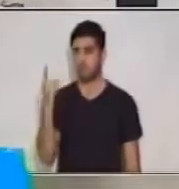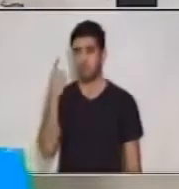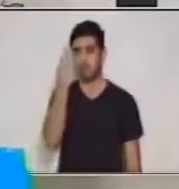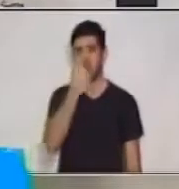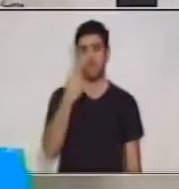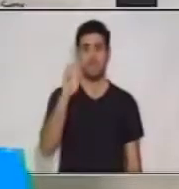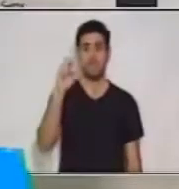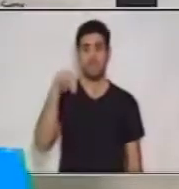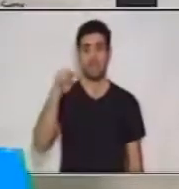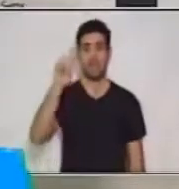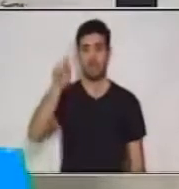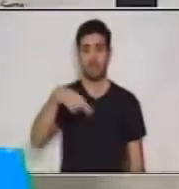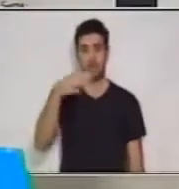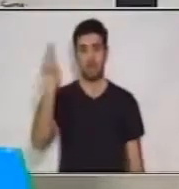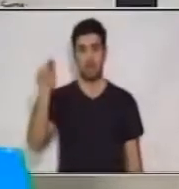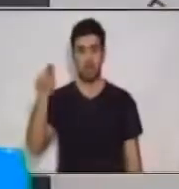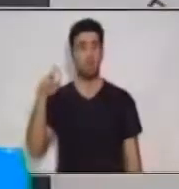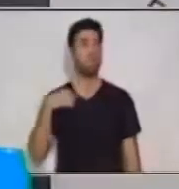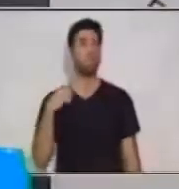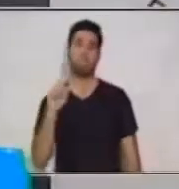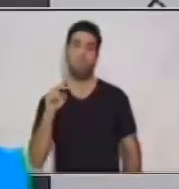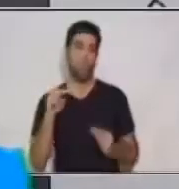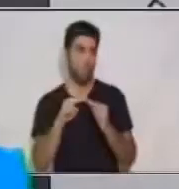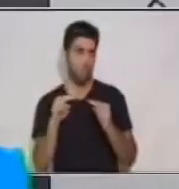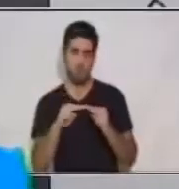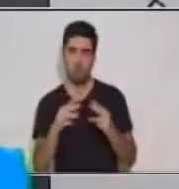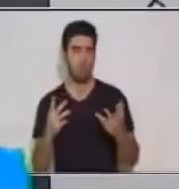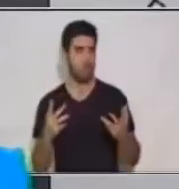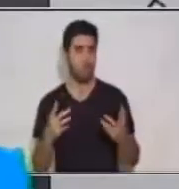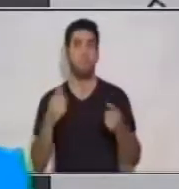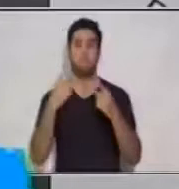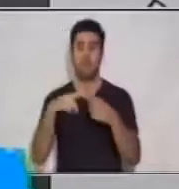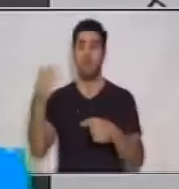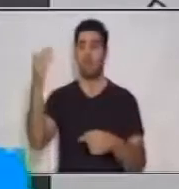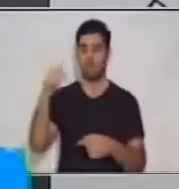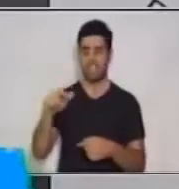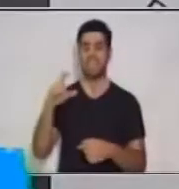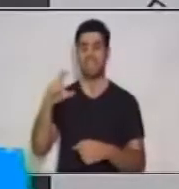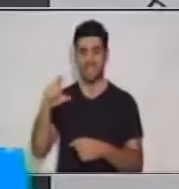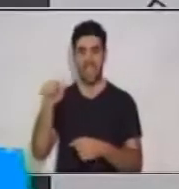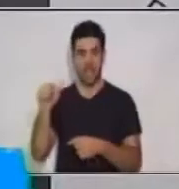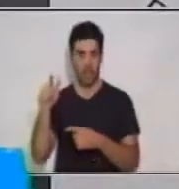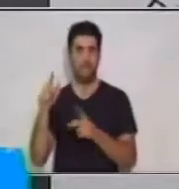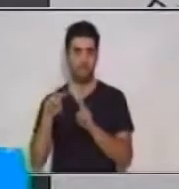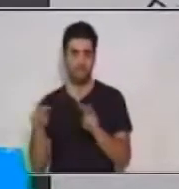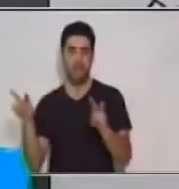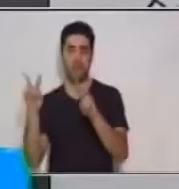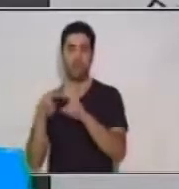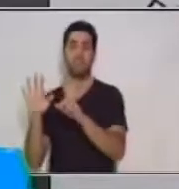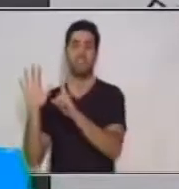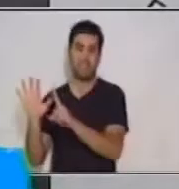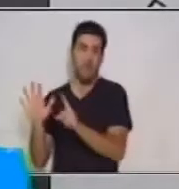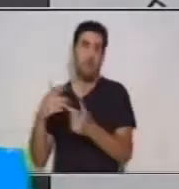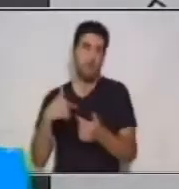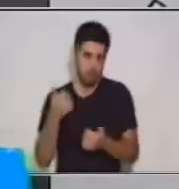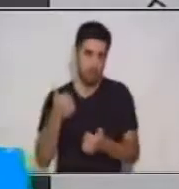gamma. El ángulo gamma no lo conocemos, pero sí conocemos el lado C, que es